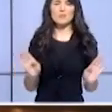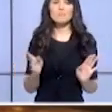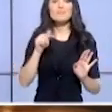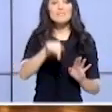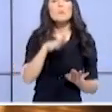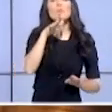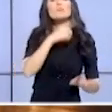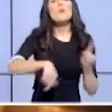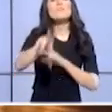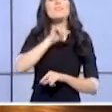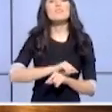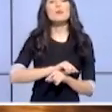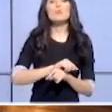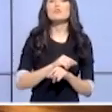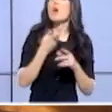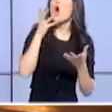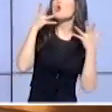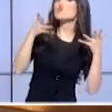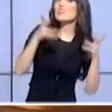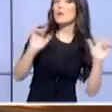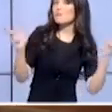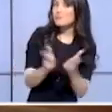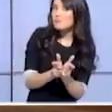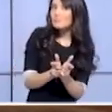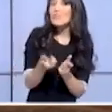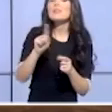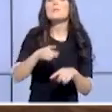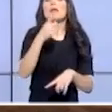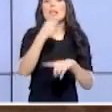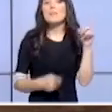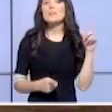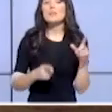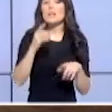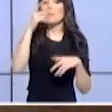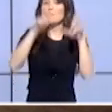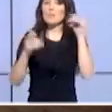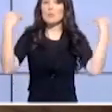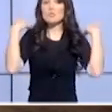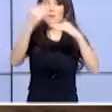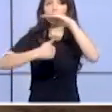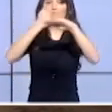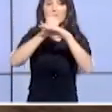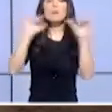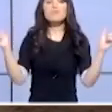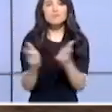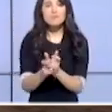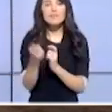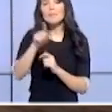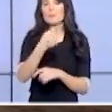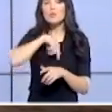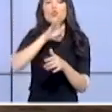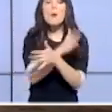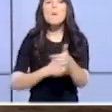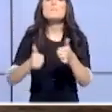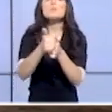y por eso decidimos reducir el número de consejerías bajamos a la mitad del número de altos cargos y De